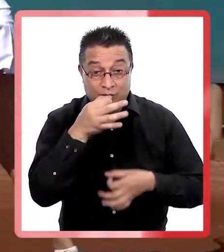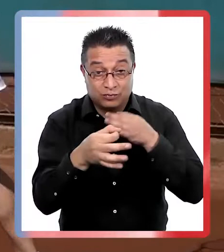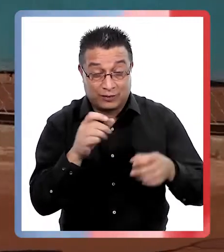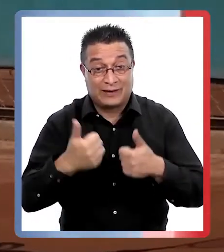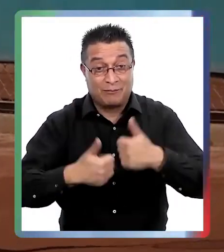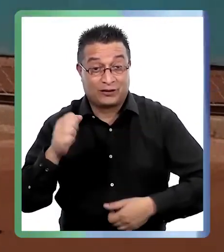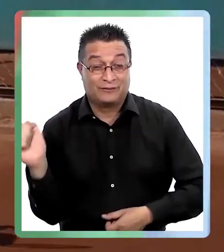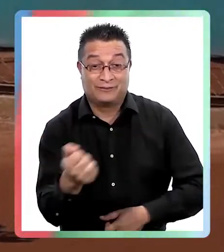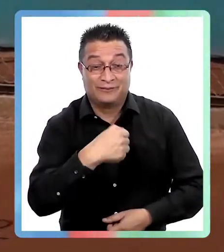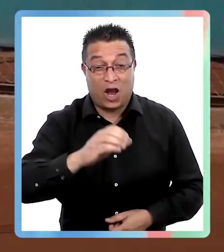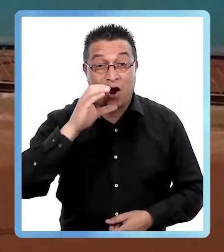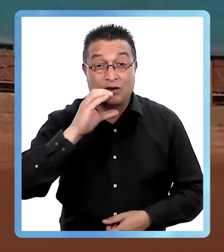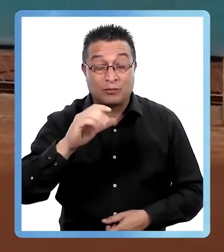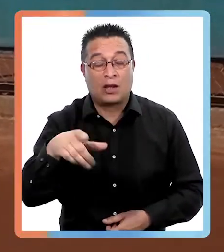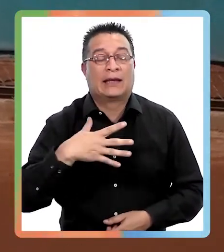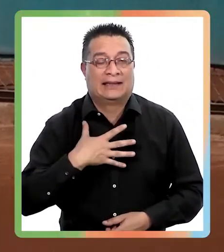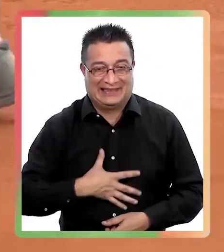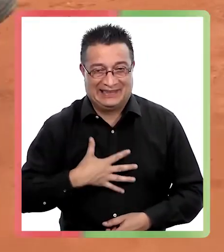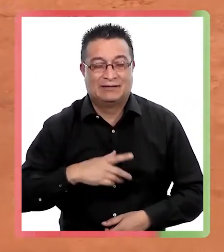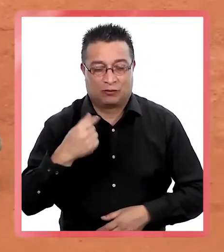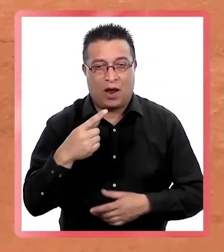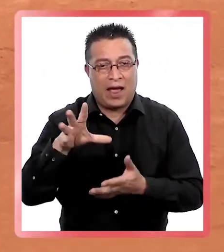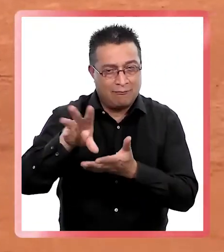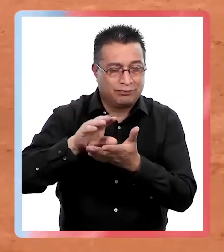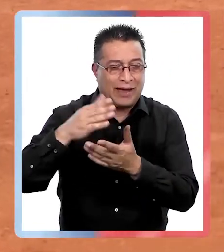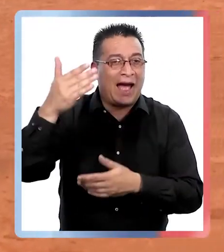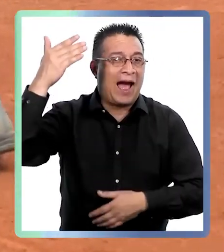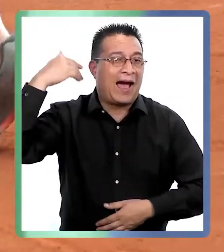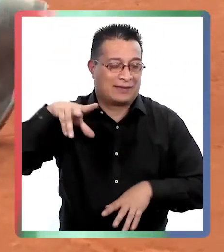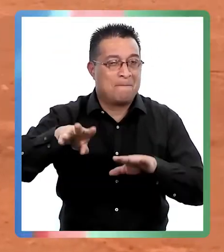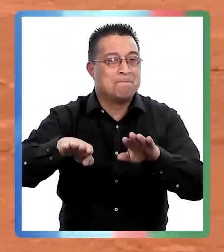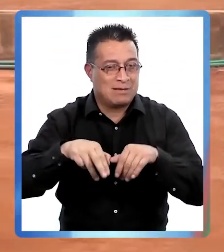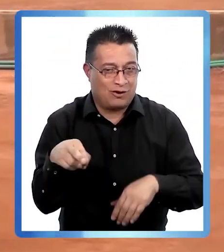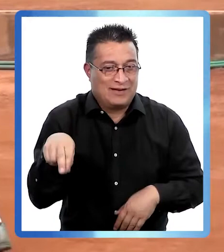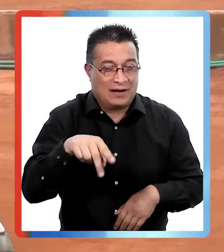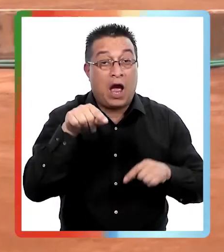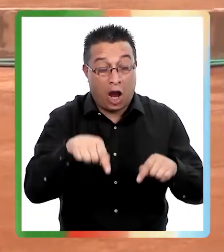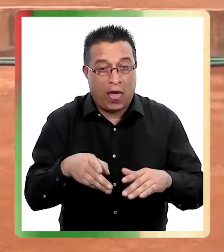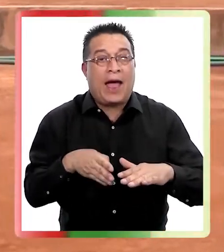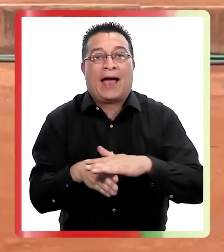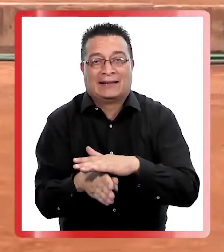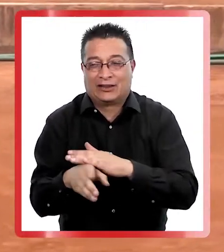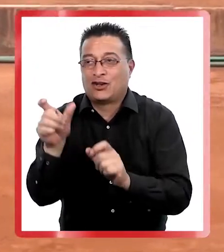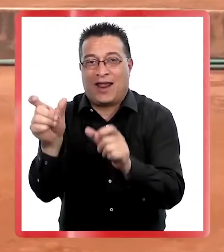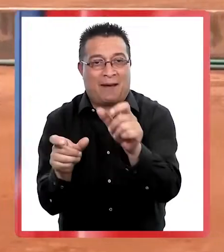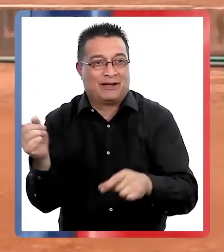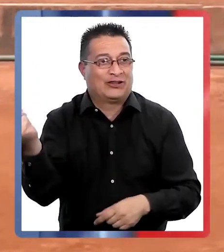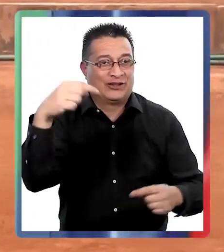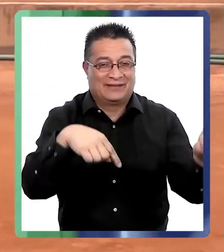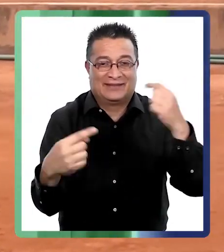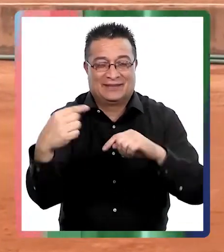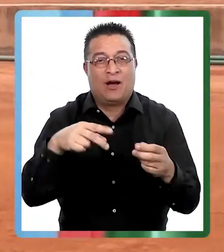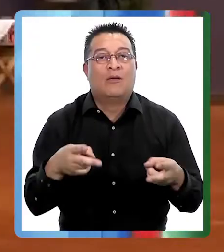buenas experiencias del pasado, pero esta vez con acceso para que el público pueda ser testigo presencial de las